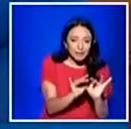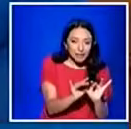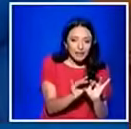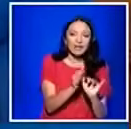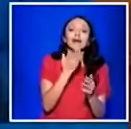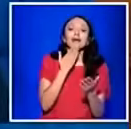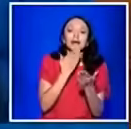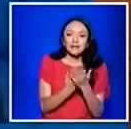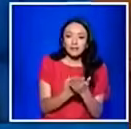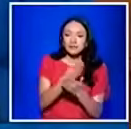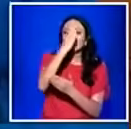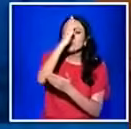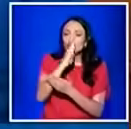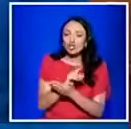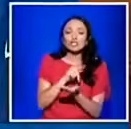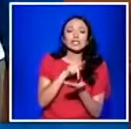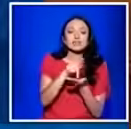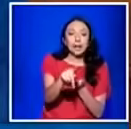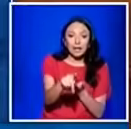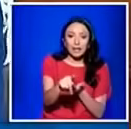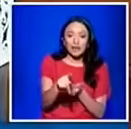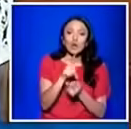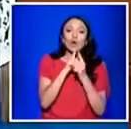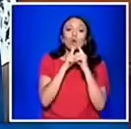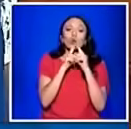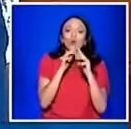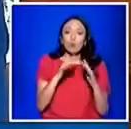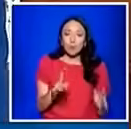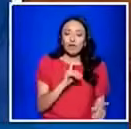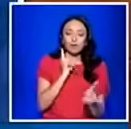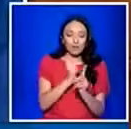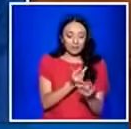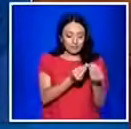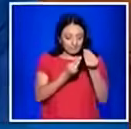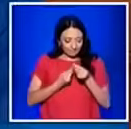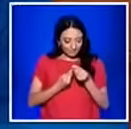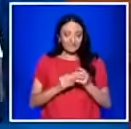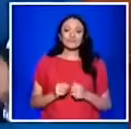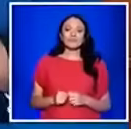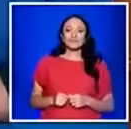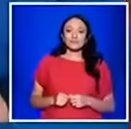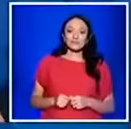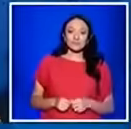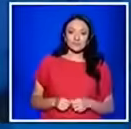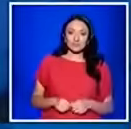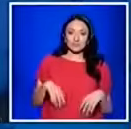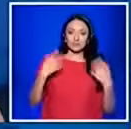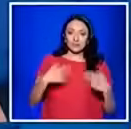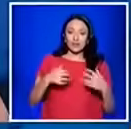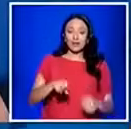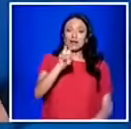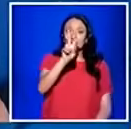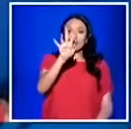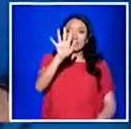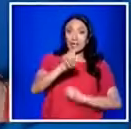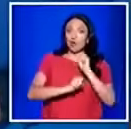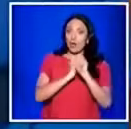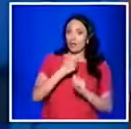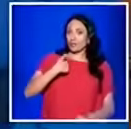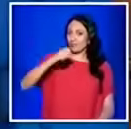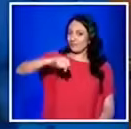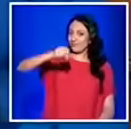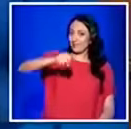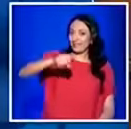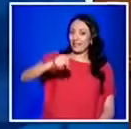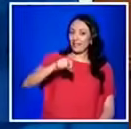Dios les pague por ese saludo. Será un hermoso cumpleaños, así lo recibo. Muchas gracias. 25, sí, gracias, Edicito. Gracias, mi querido